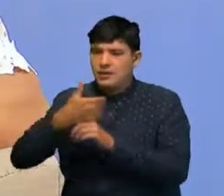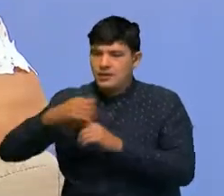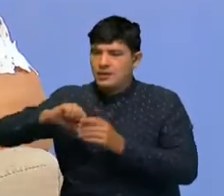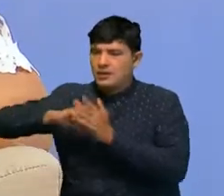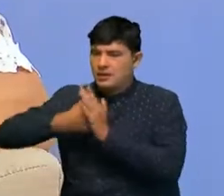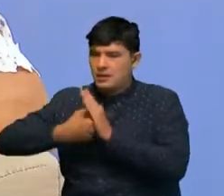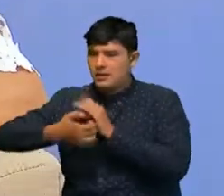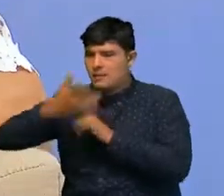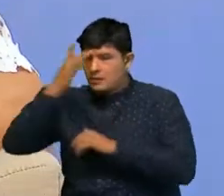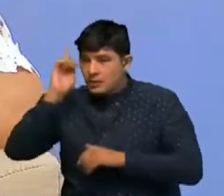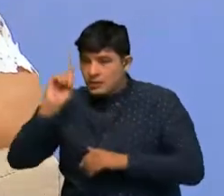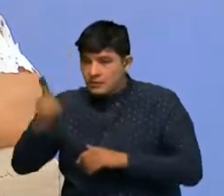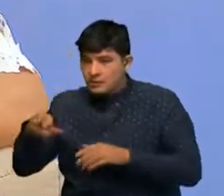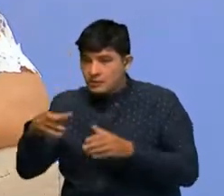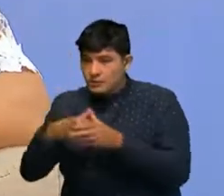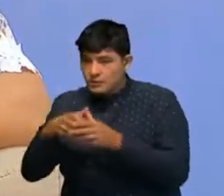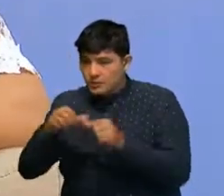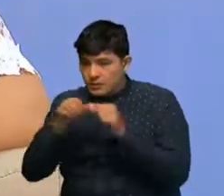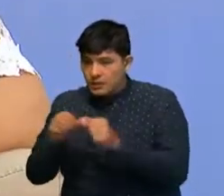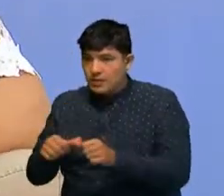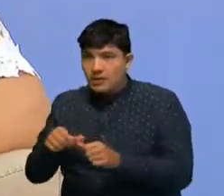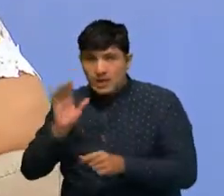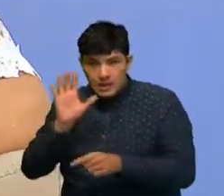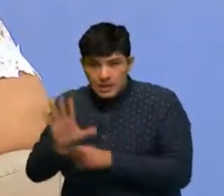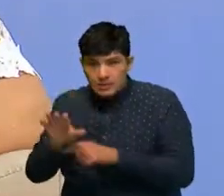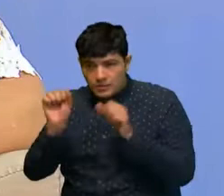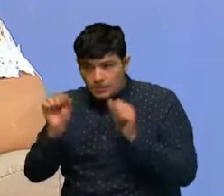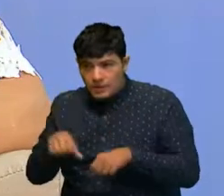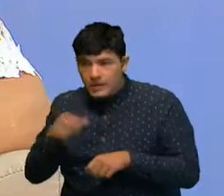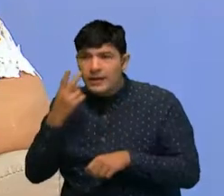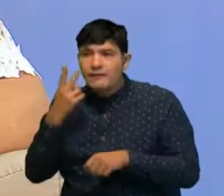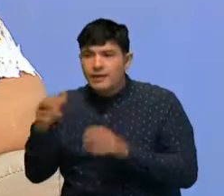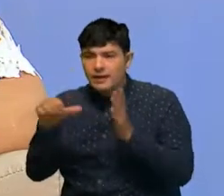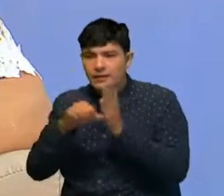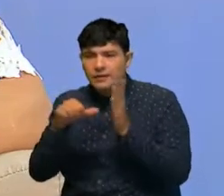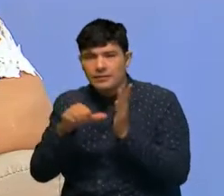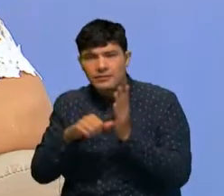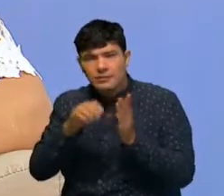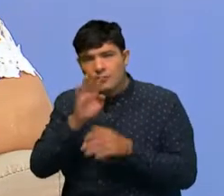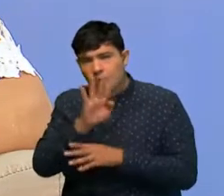estar constituyendo el sindicato. Eso lo encuentra más o menos dentro del artículo